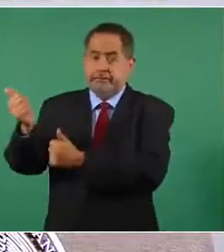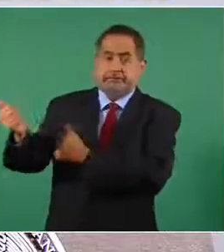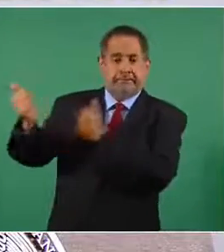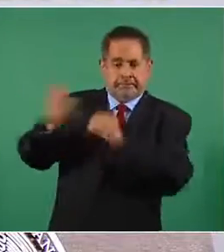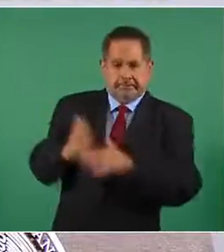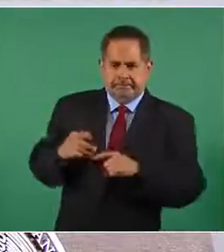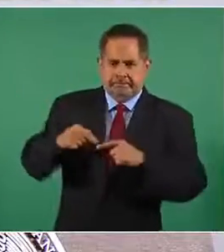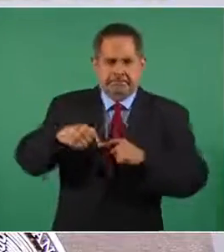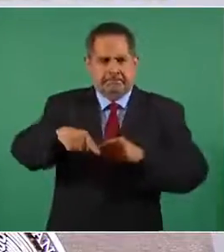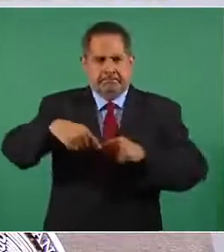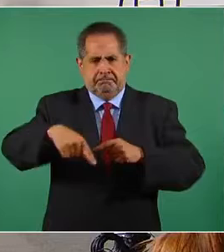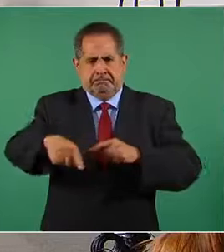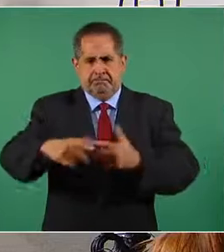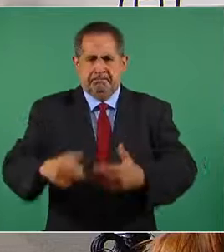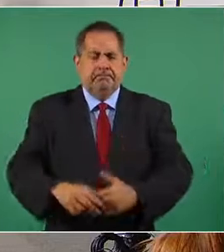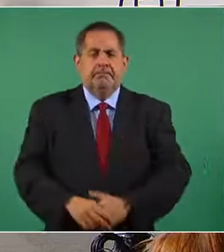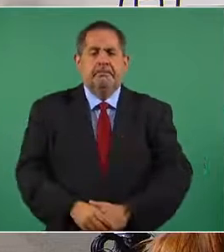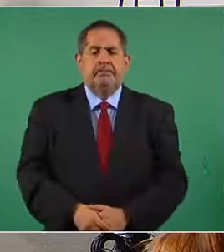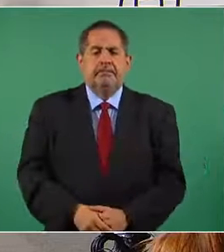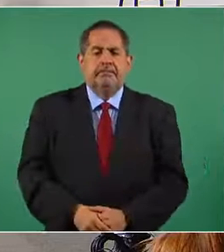estos productos.